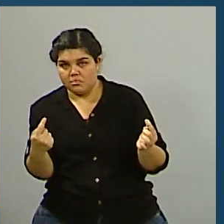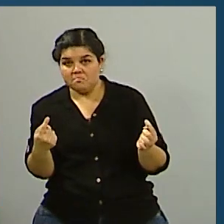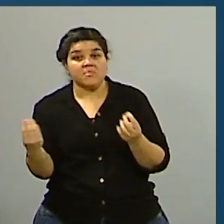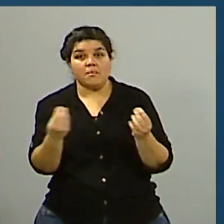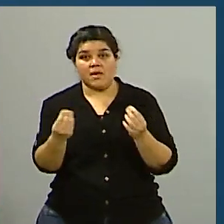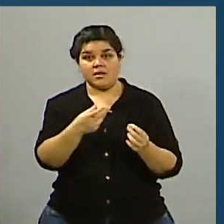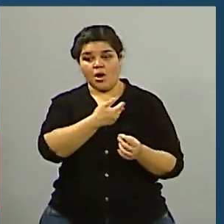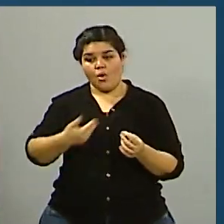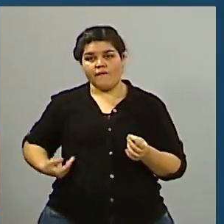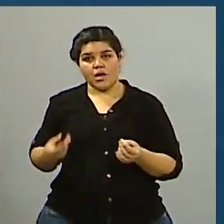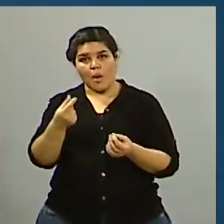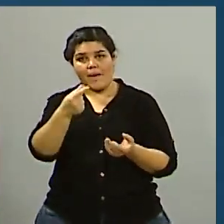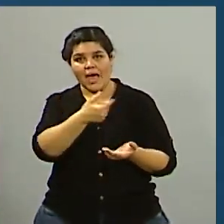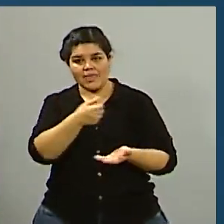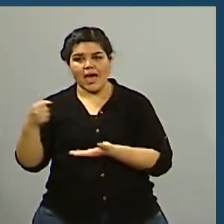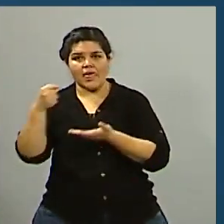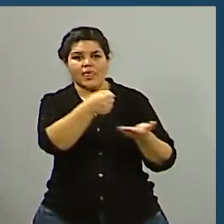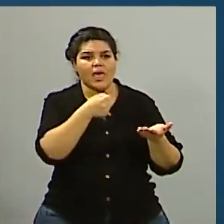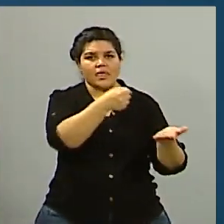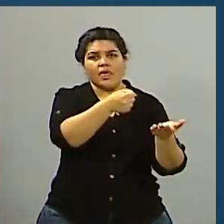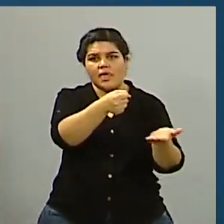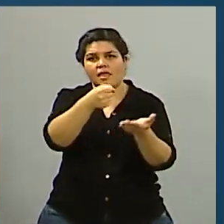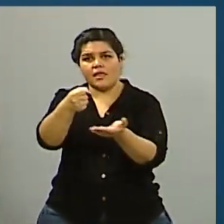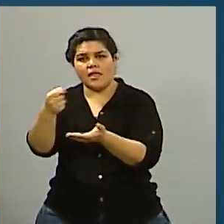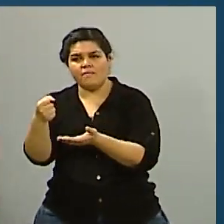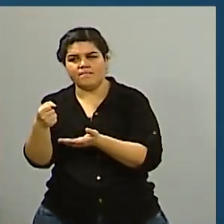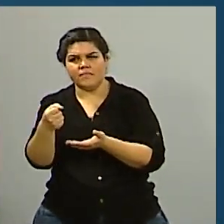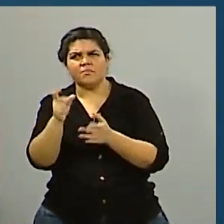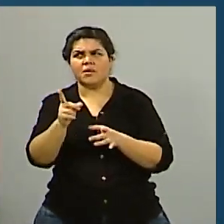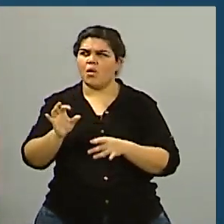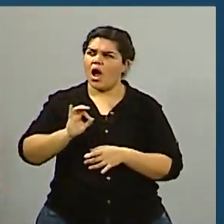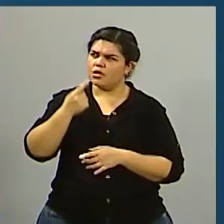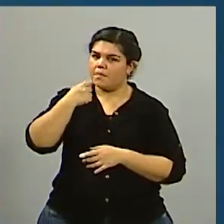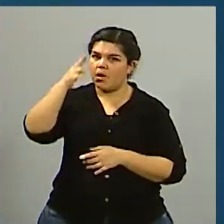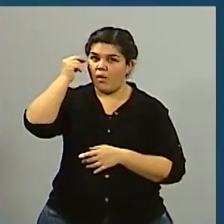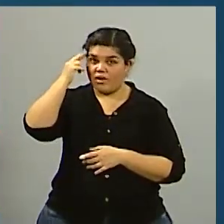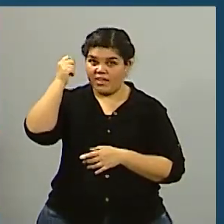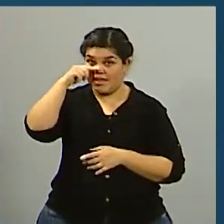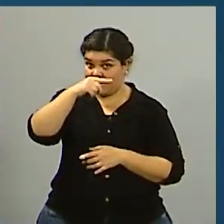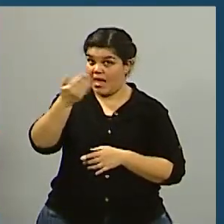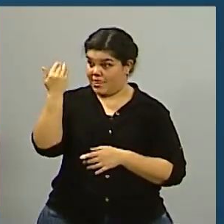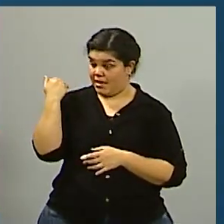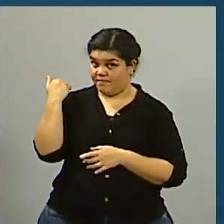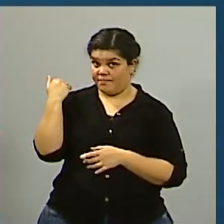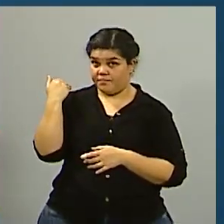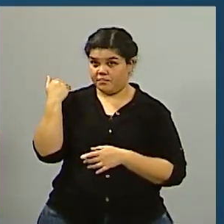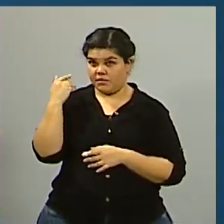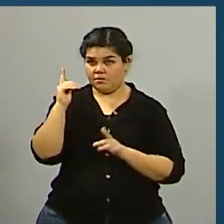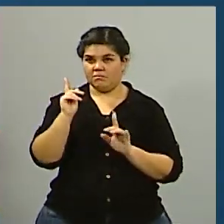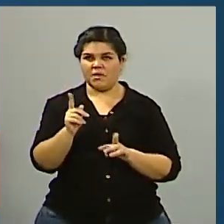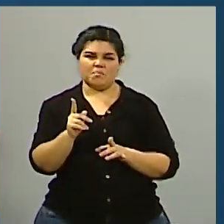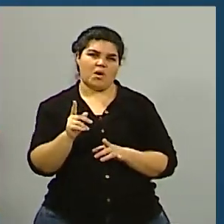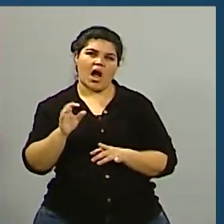la vista. Tengamos en cuenta que en 1997 los planes sociales empezaron en la década del 80,